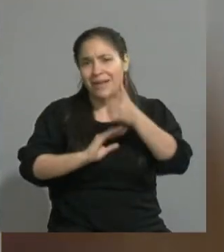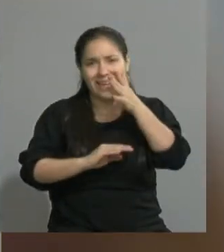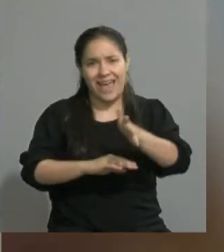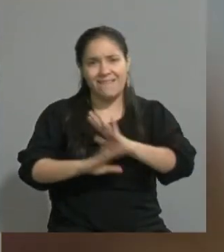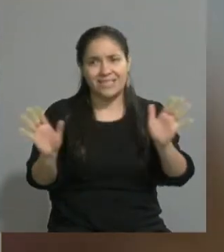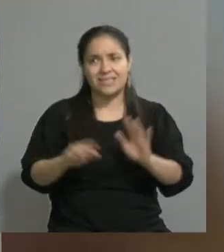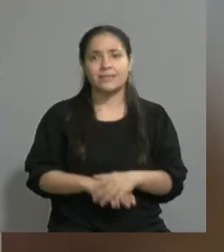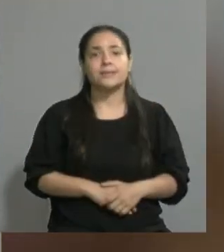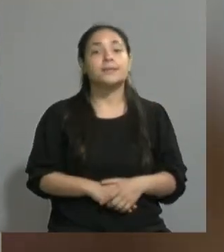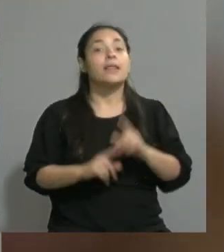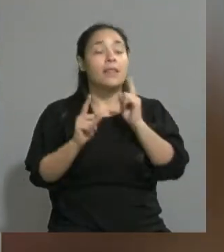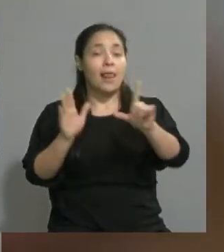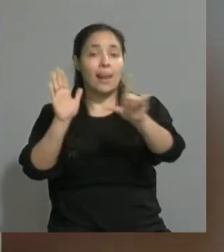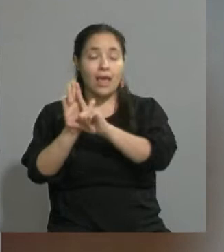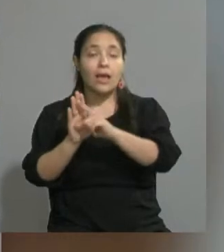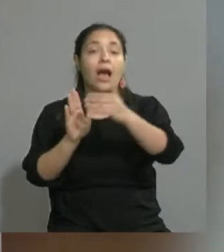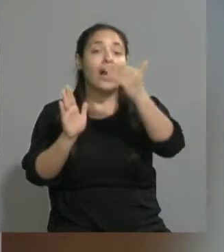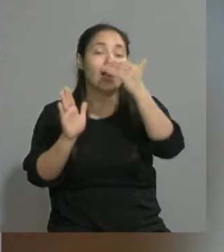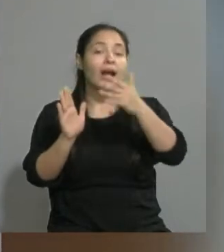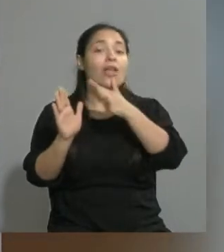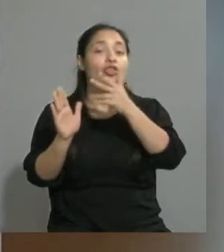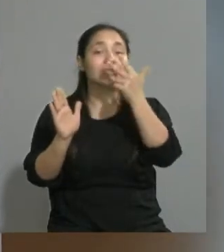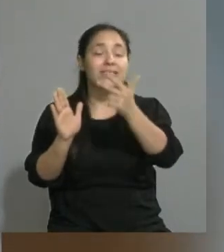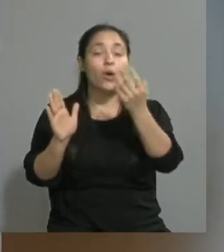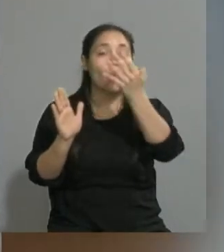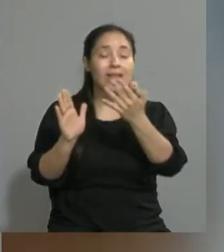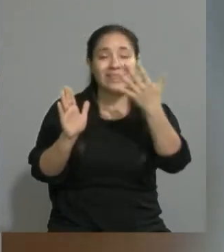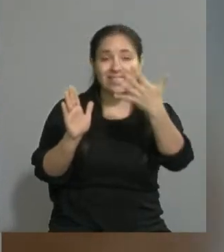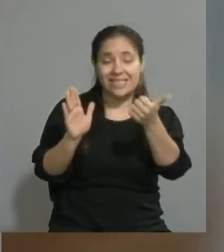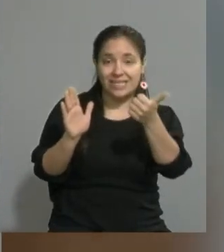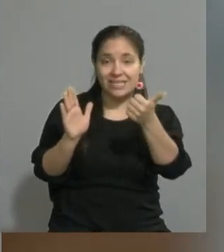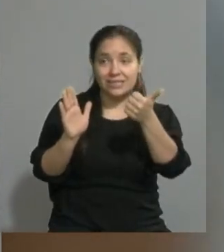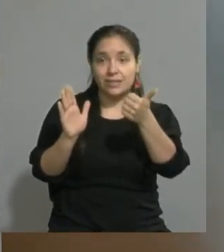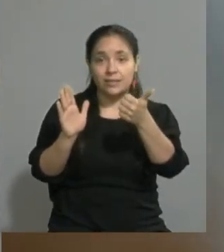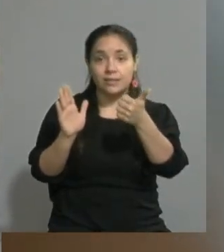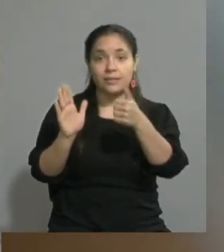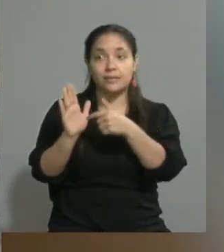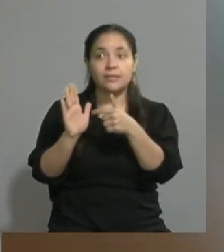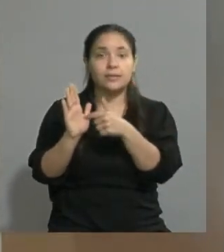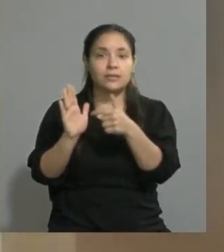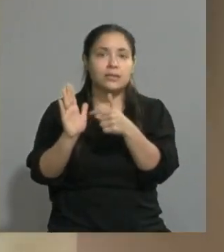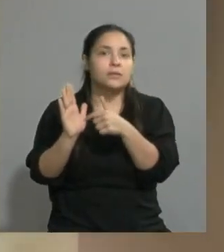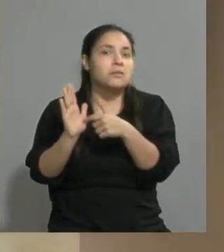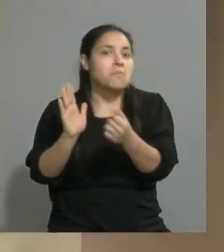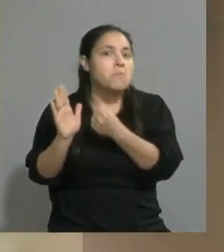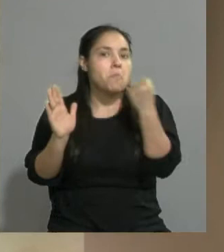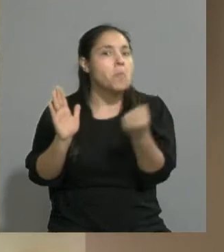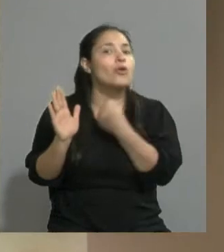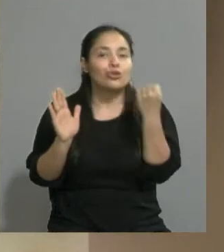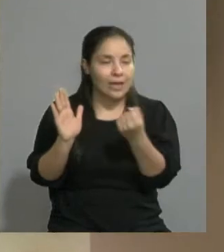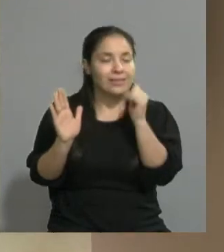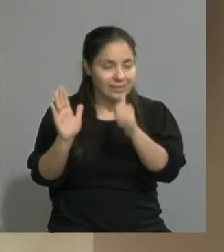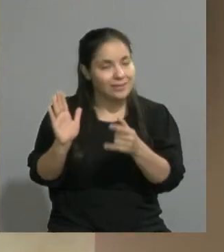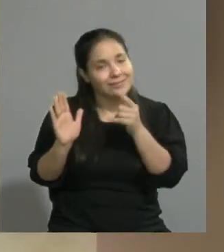Ahora, la ley 14346 tiene un mérito tremendo,